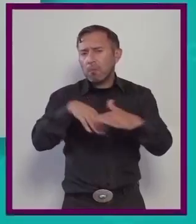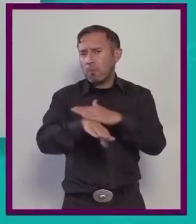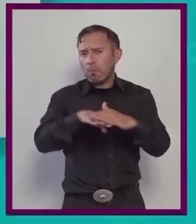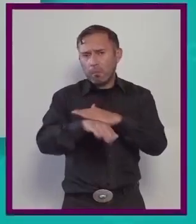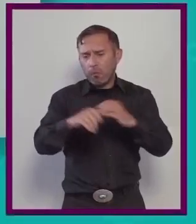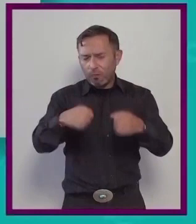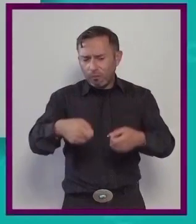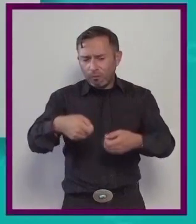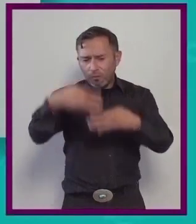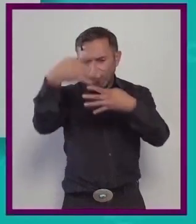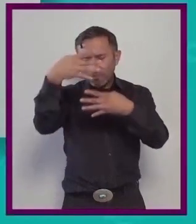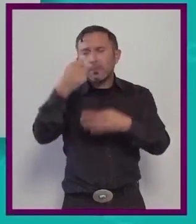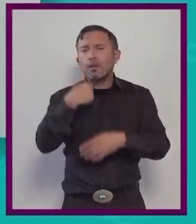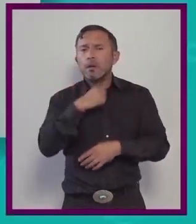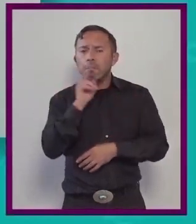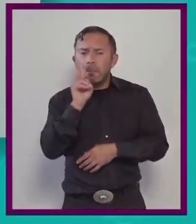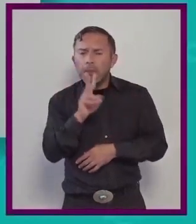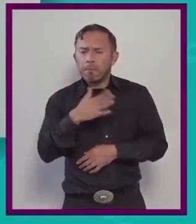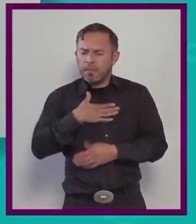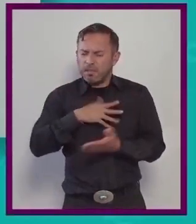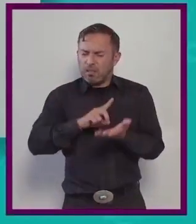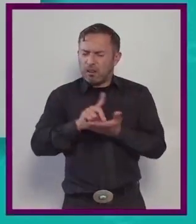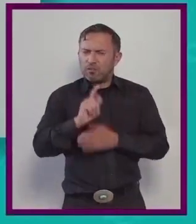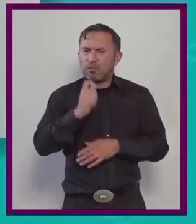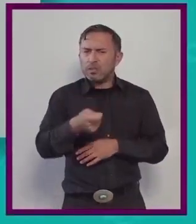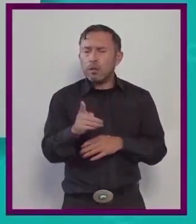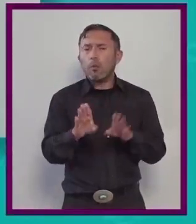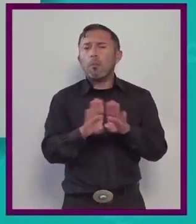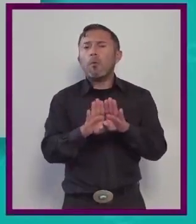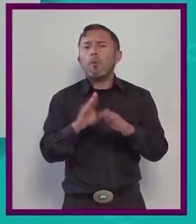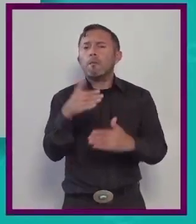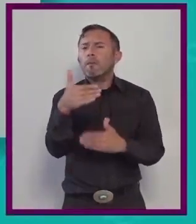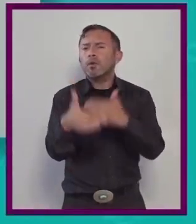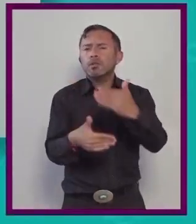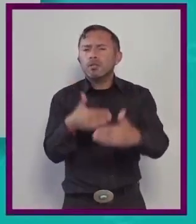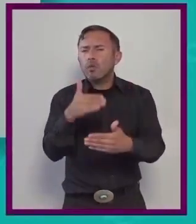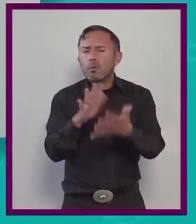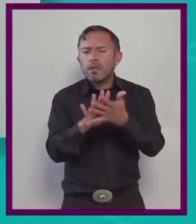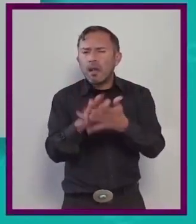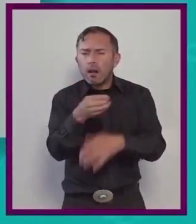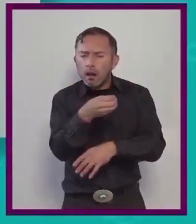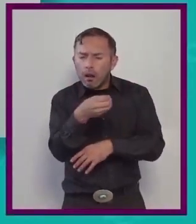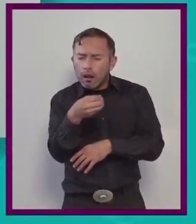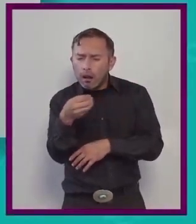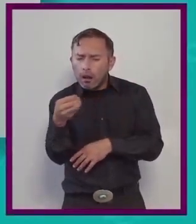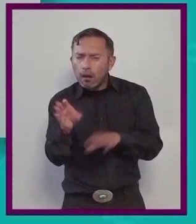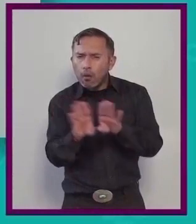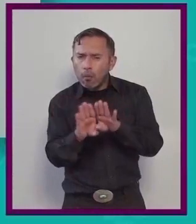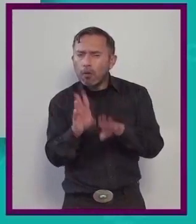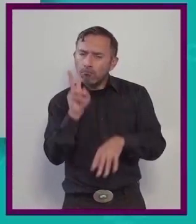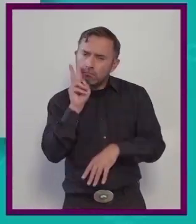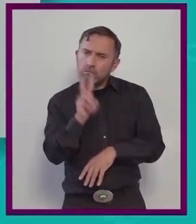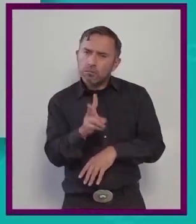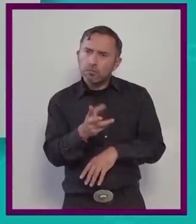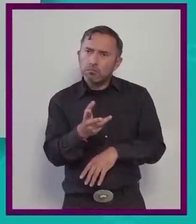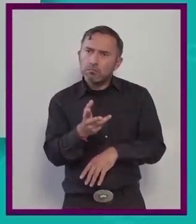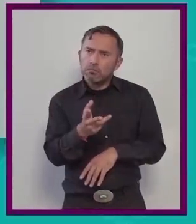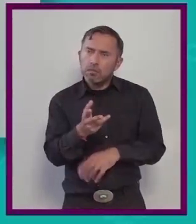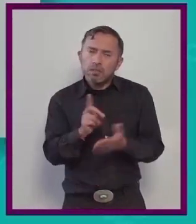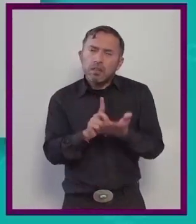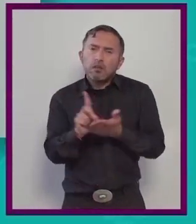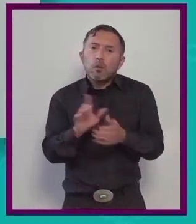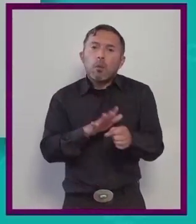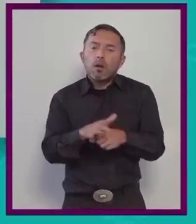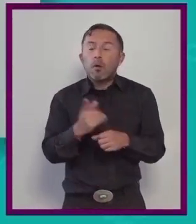y ahí pueden investigar cuáles son sus derechos, cómo se desarrolla el proceso y a qué es lo que tienen sobre